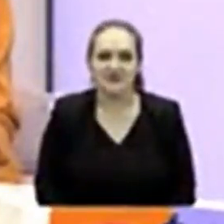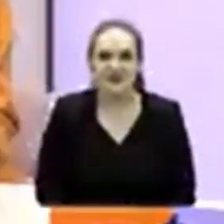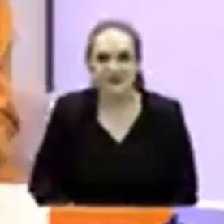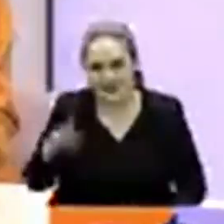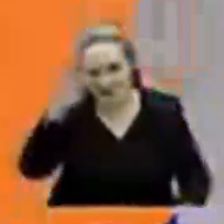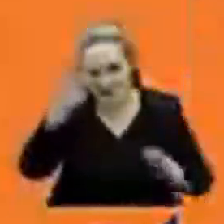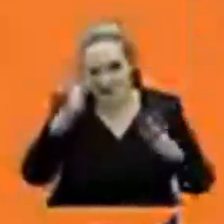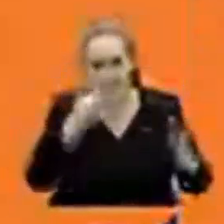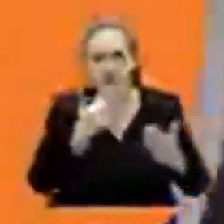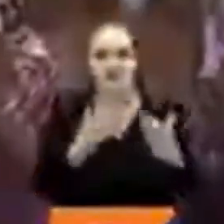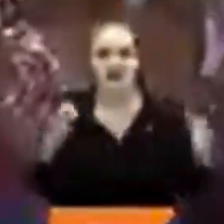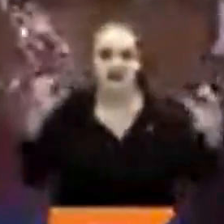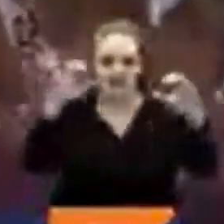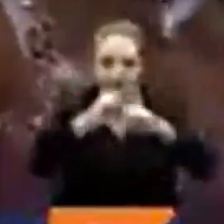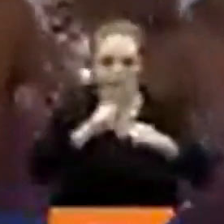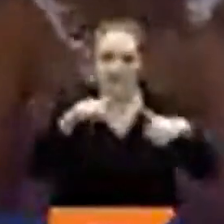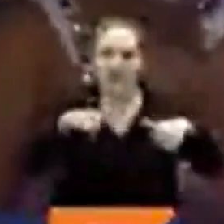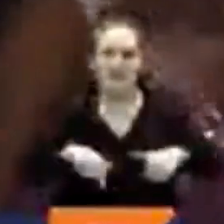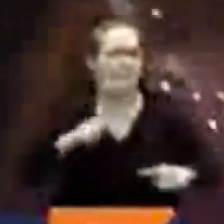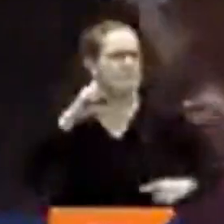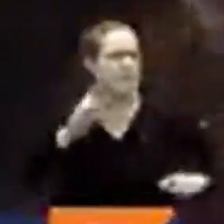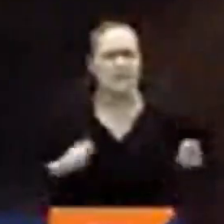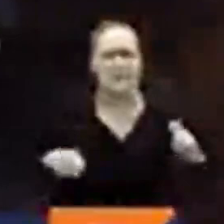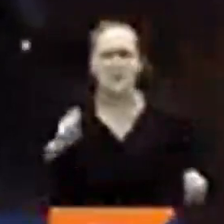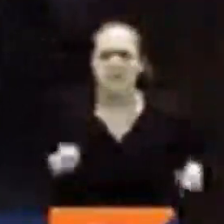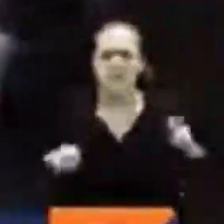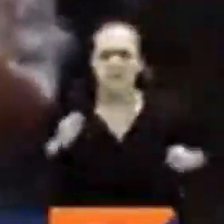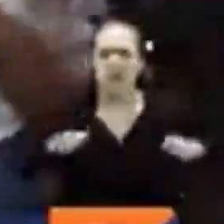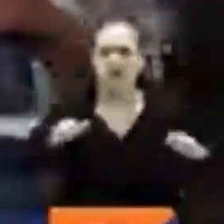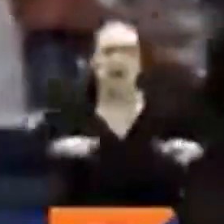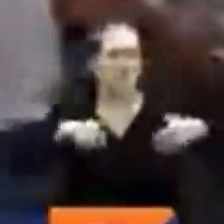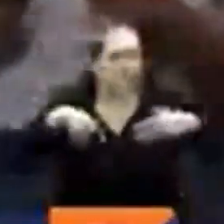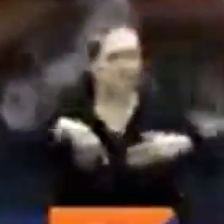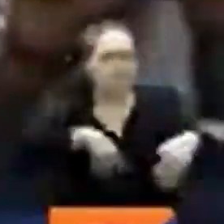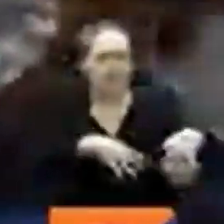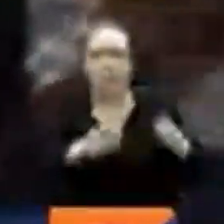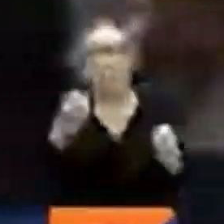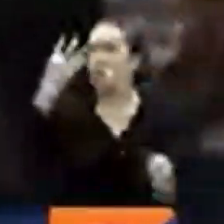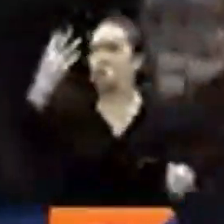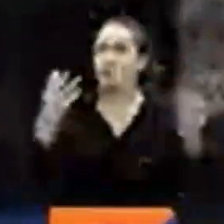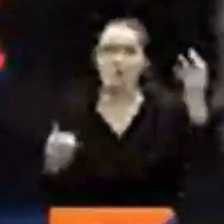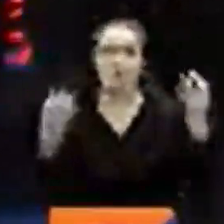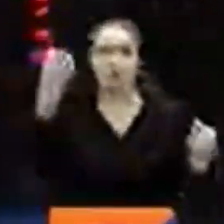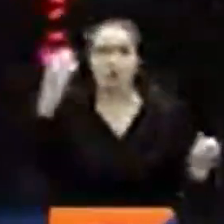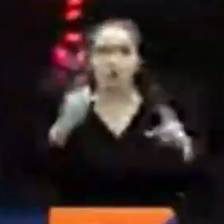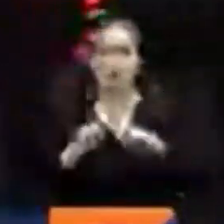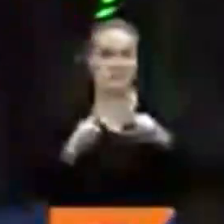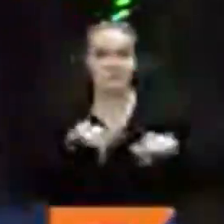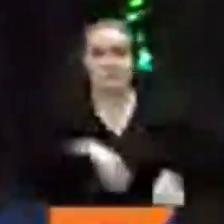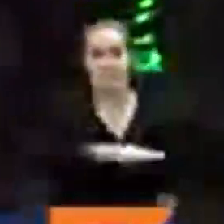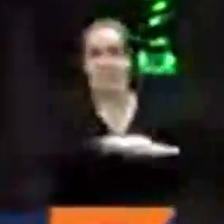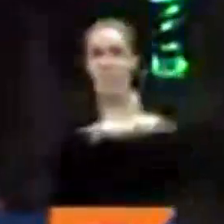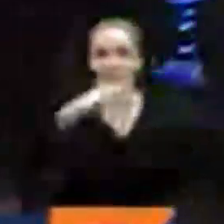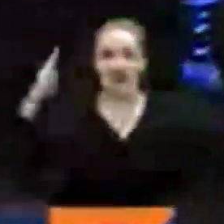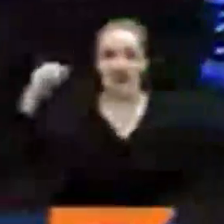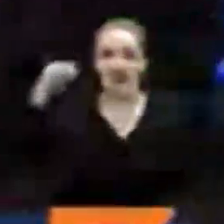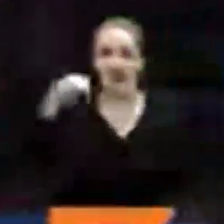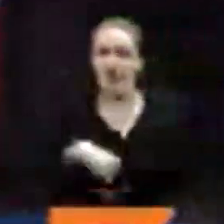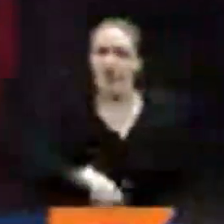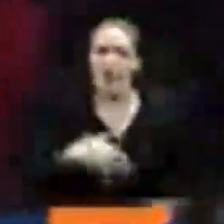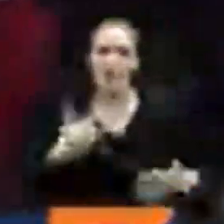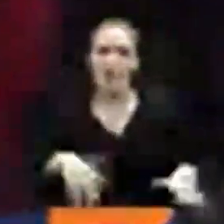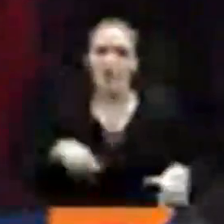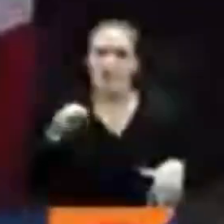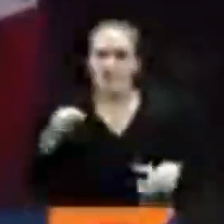Muy buenas noches, nos hablamos desde aquí, desde la gran parada de la luz en la ciudad de Barranquilla. Un evento que vuelve a